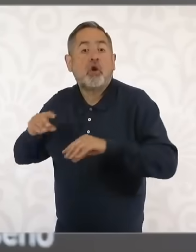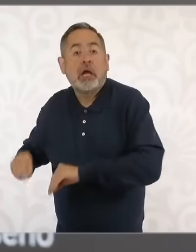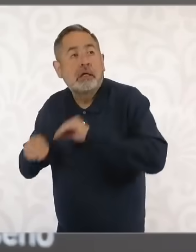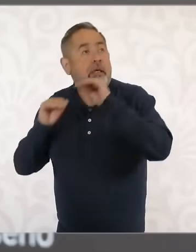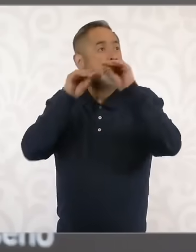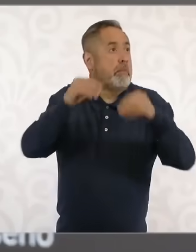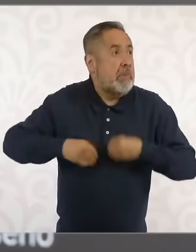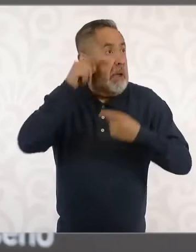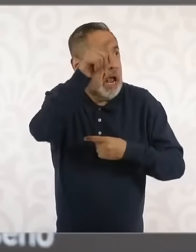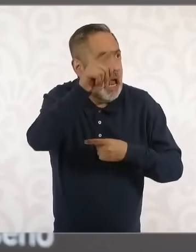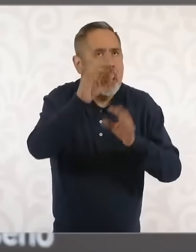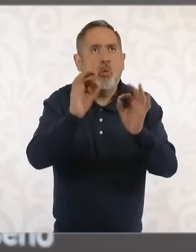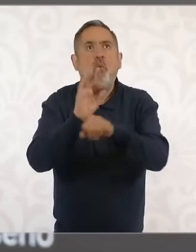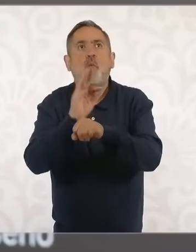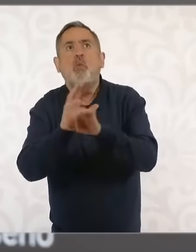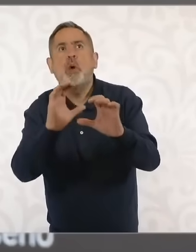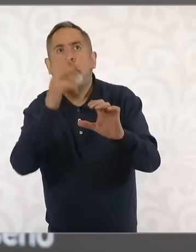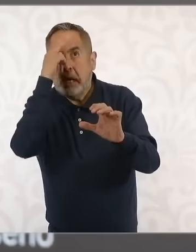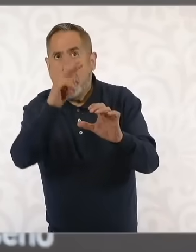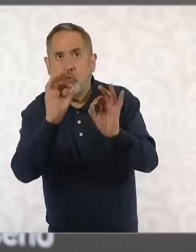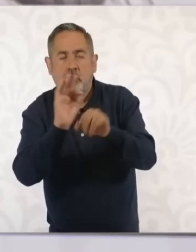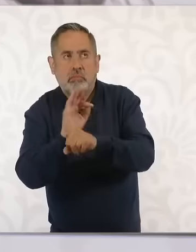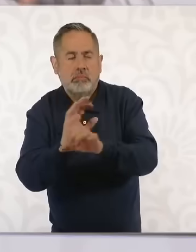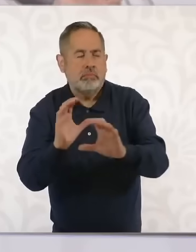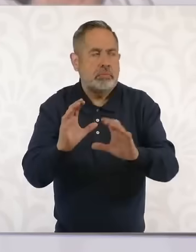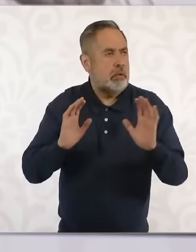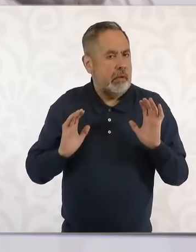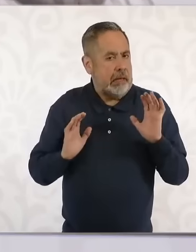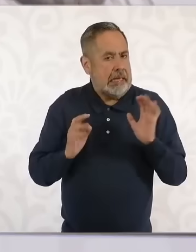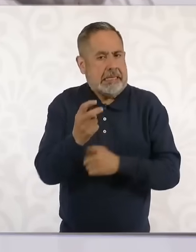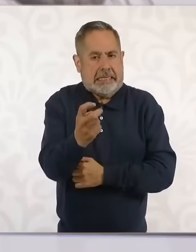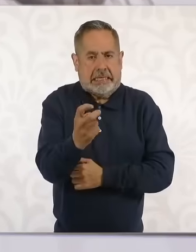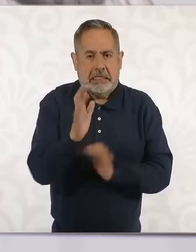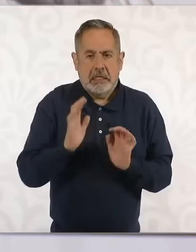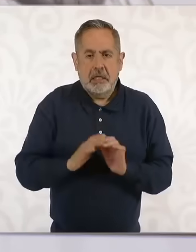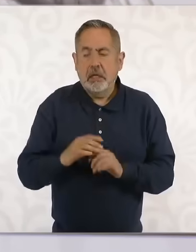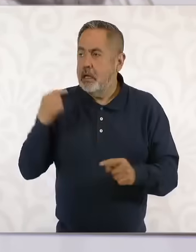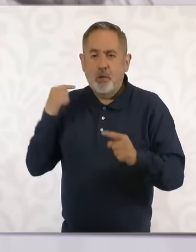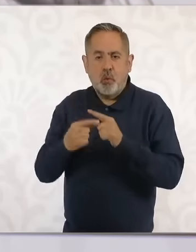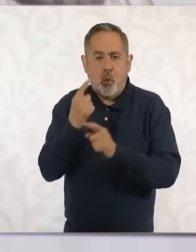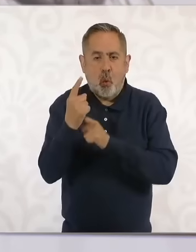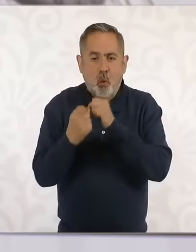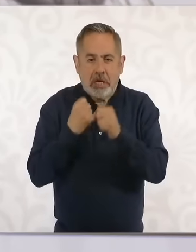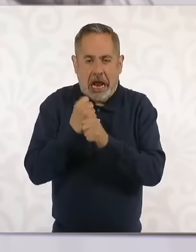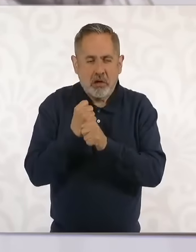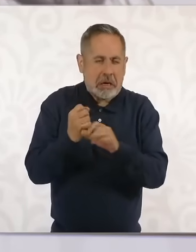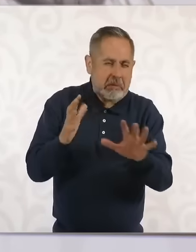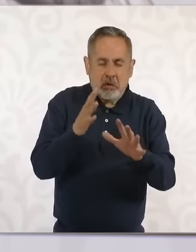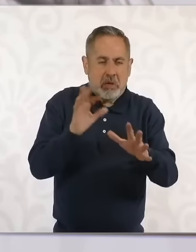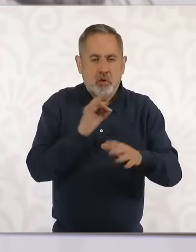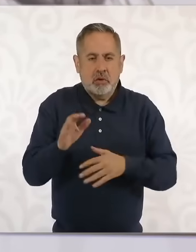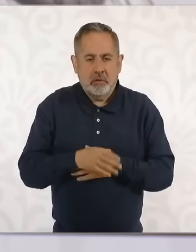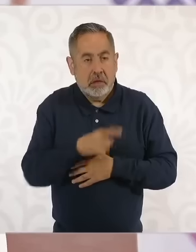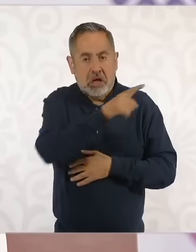Siempre, por eso ahora que hemos vivido pues durante ya casi un año, que si